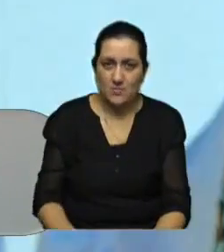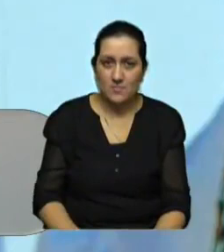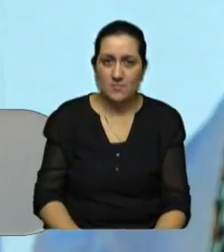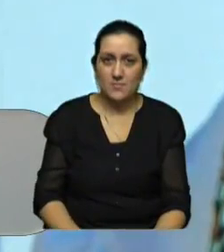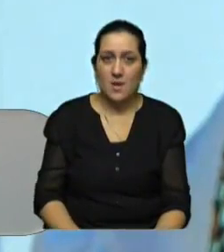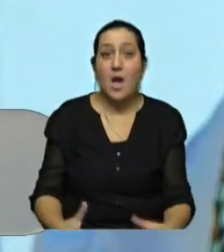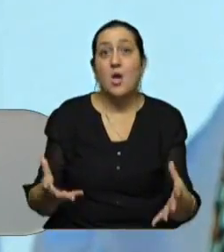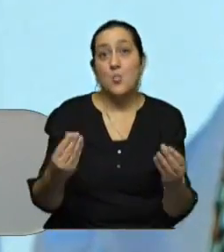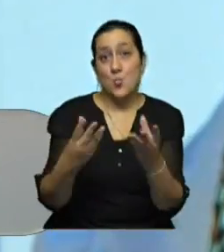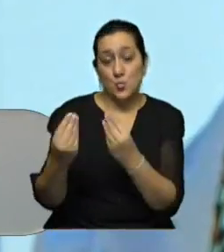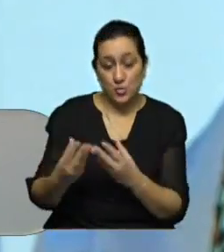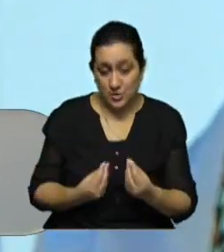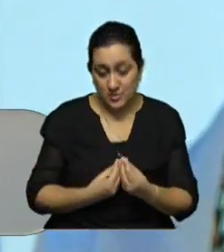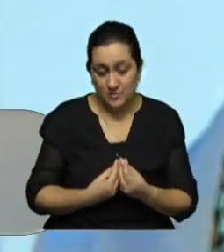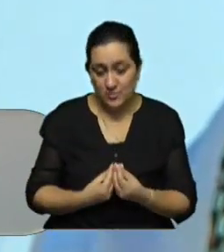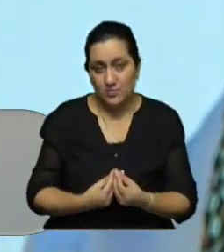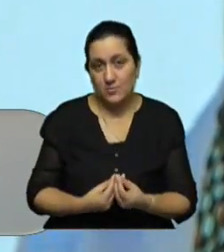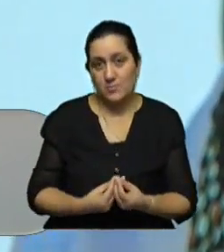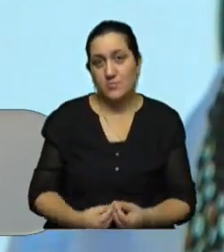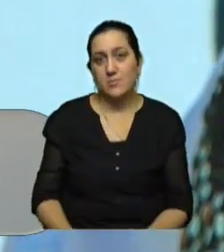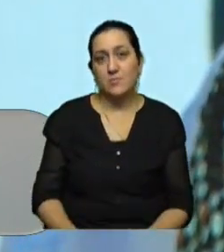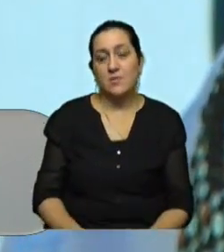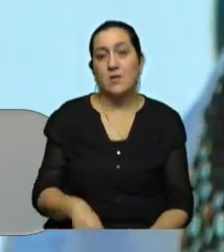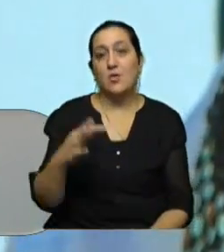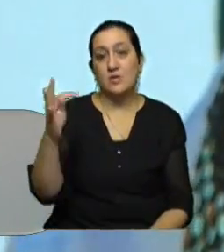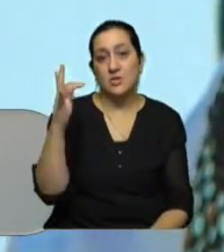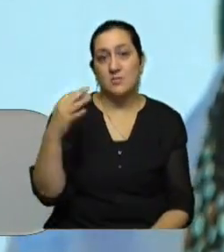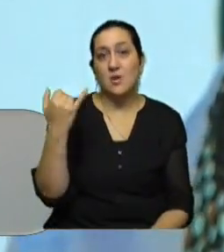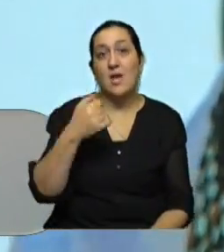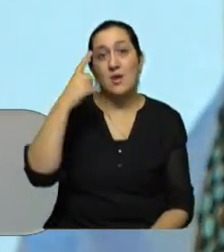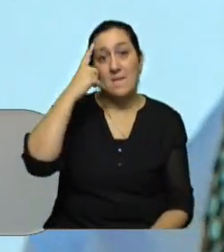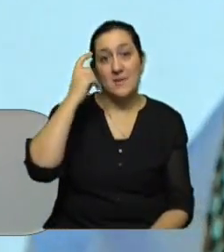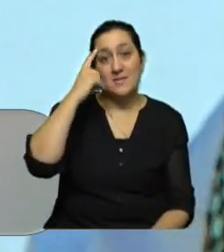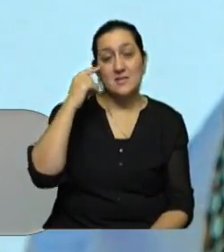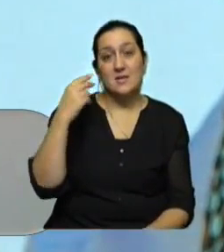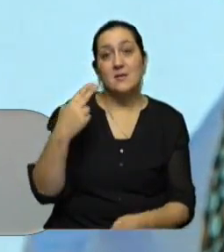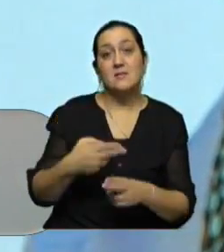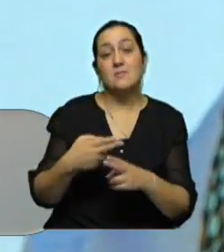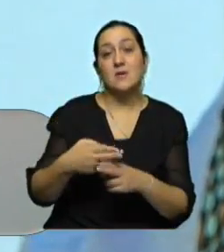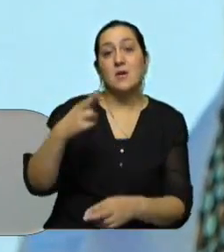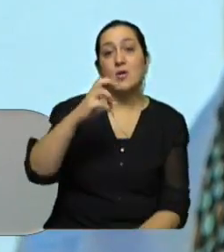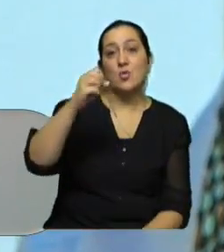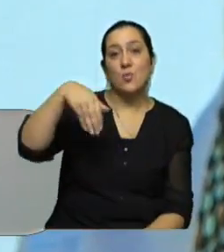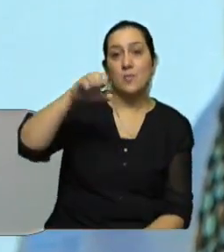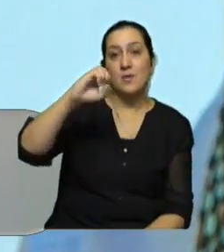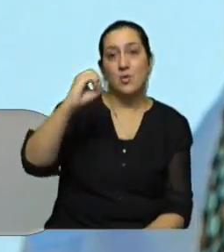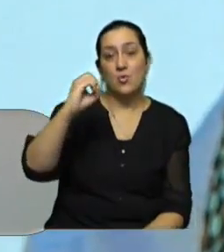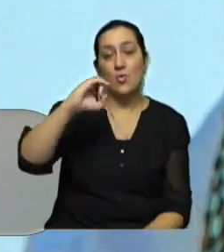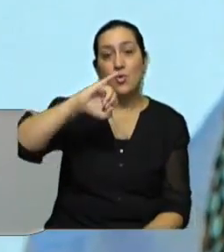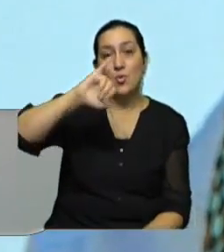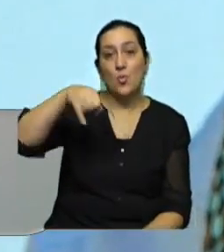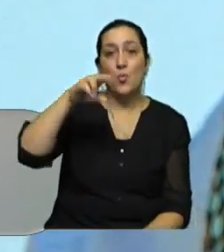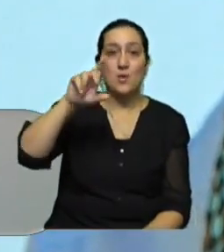Hay muchísimos, y son moneda como corriente en los talleres, pero hay una experiencia que se llama Romeo y Julieta en los Palomares, que